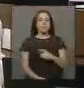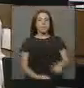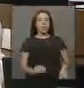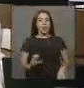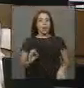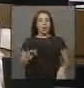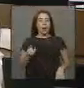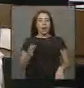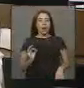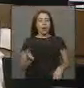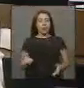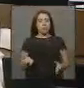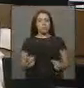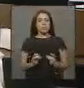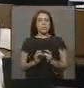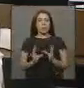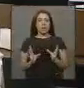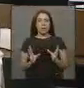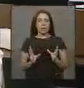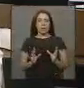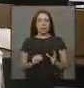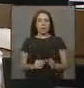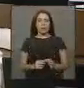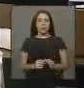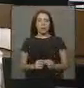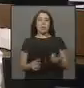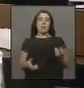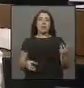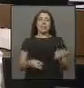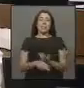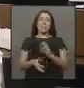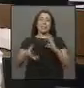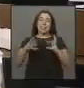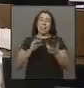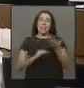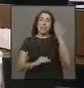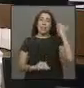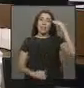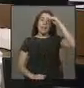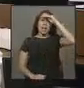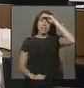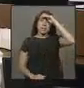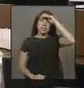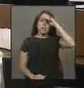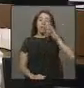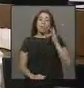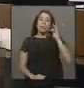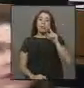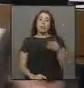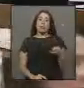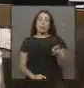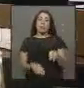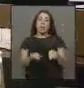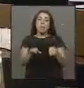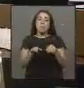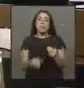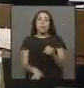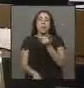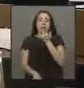que sin duda esperamos que de las tragedias pasadas, de la experiencia, no volvamos a cometer los mismos